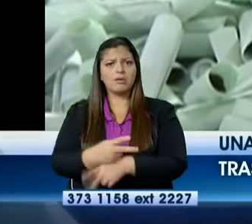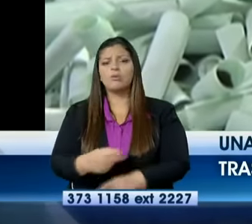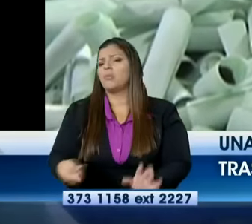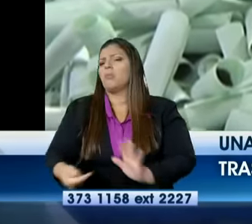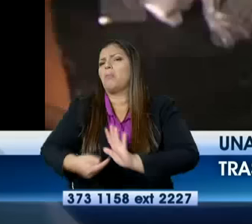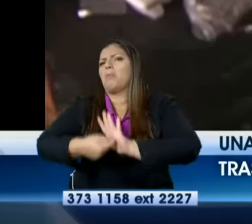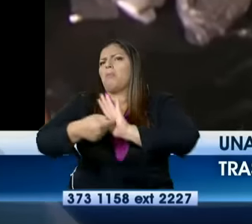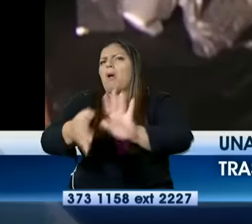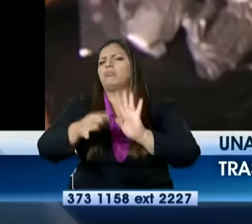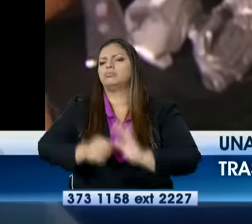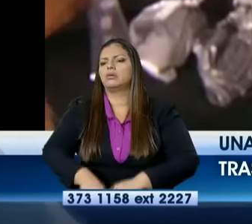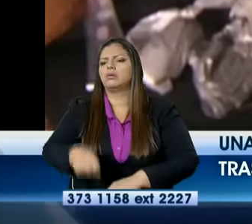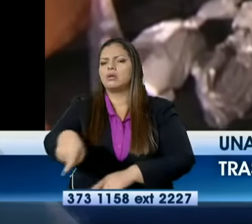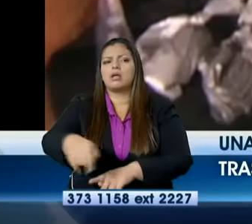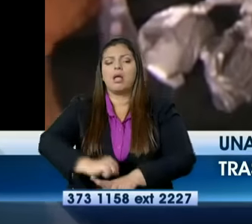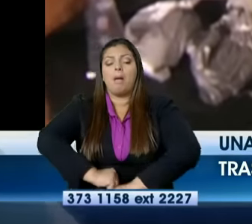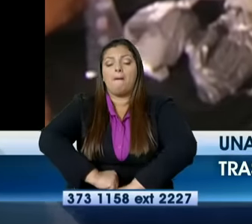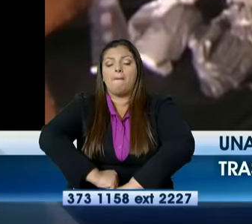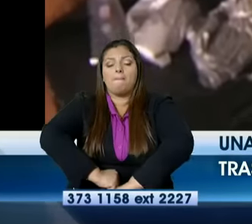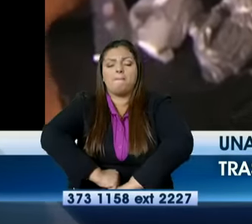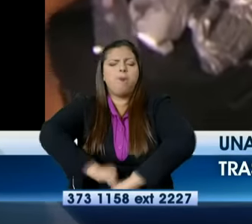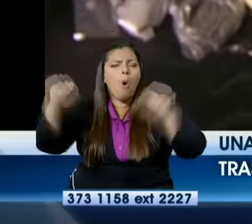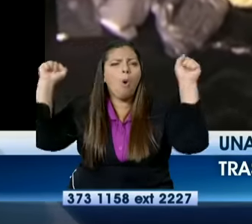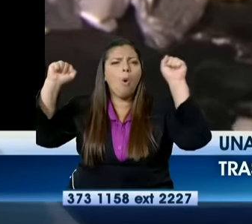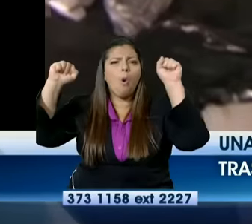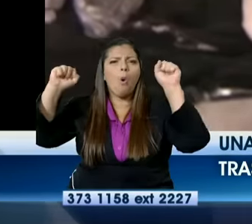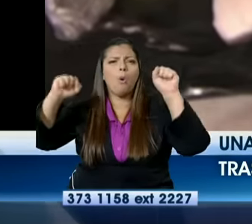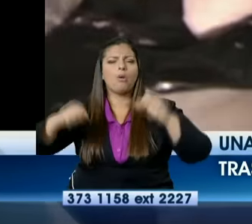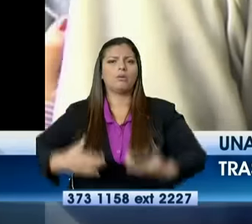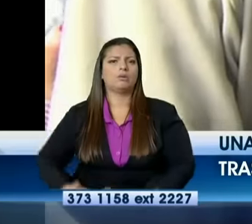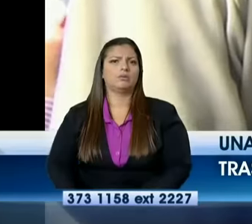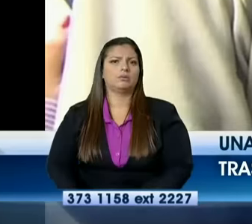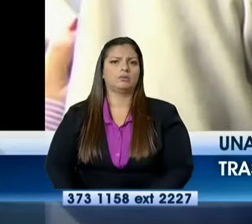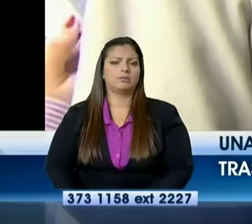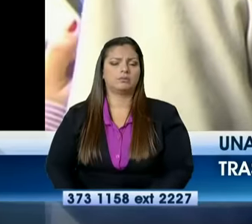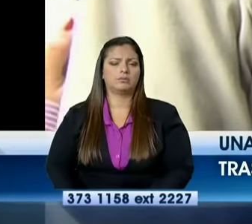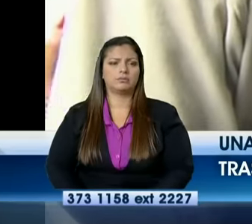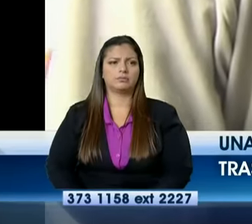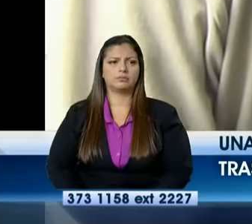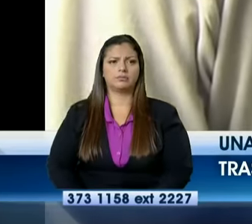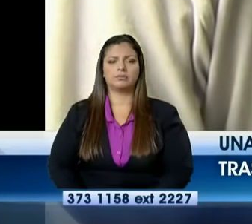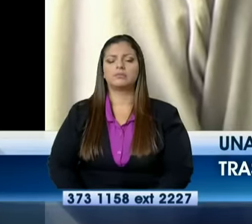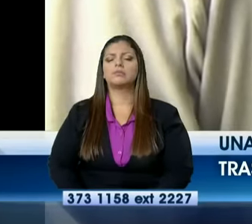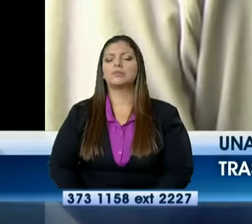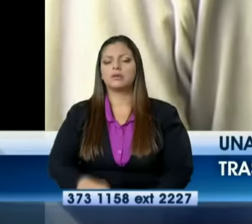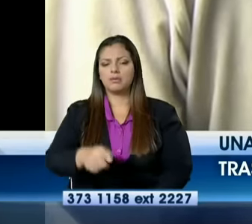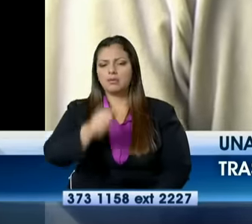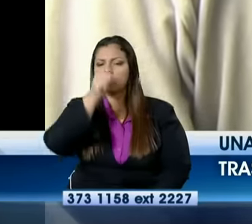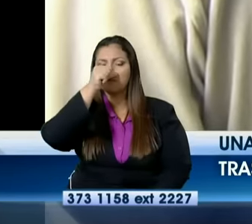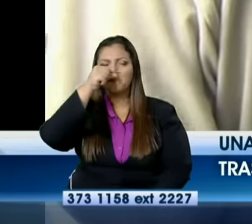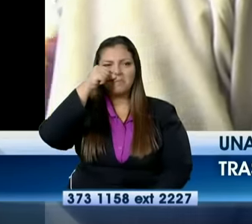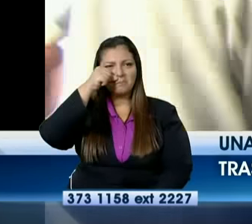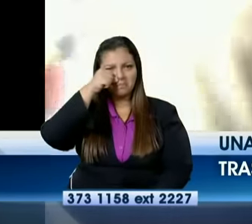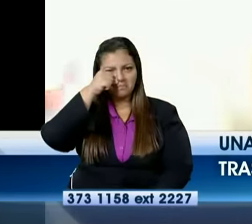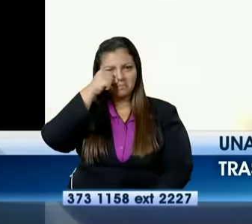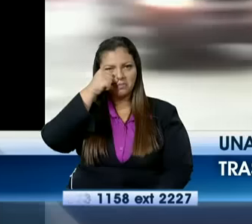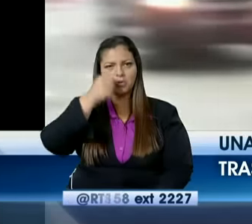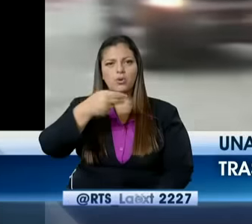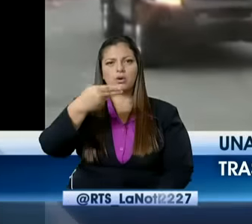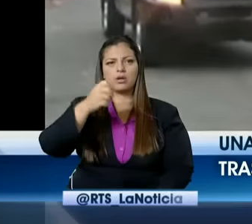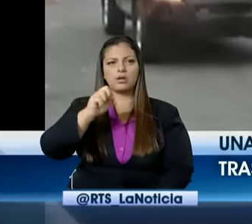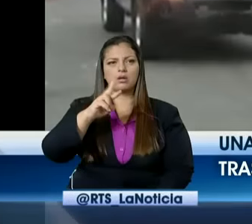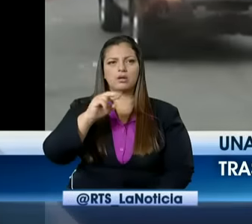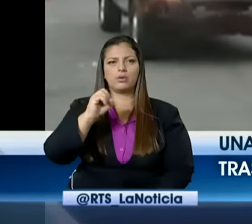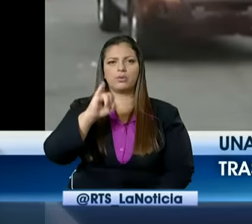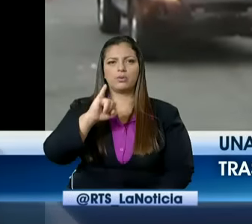redonda. En el domicilio se puede encontrar con sustancias sujetas a fiscalización, como es de heroína.